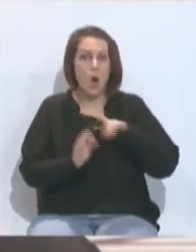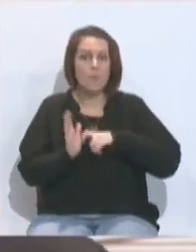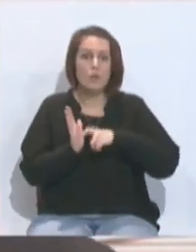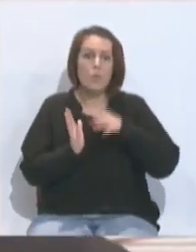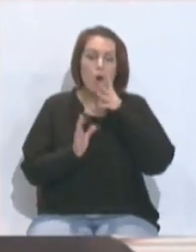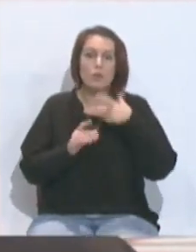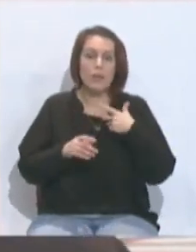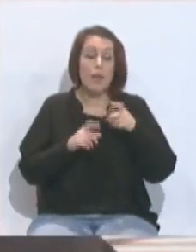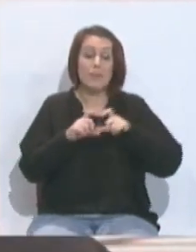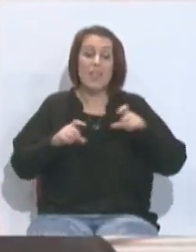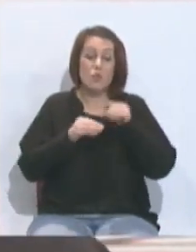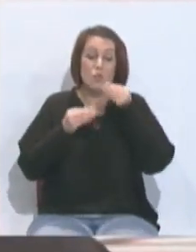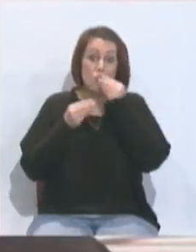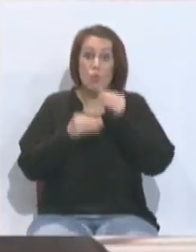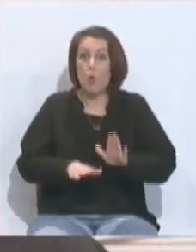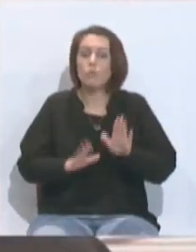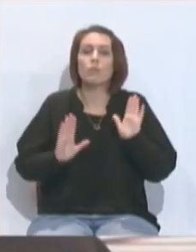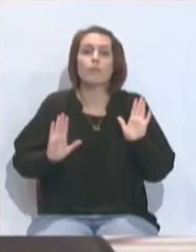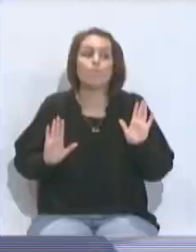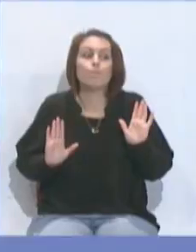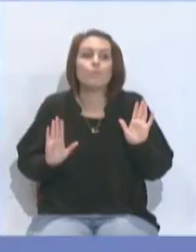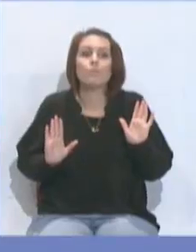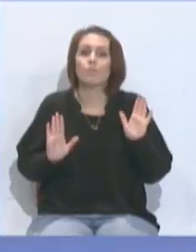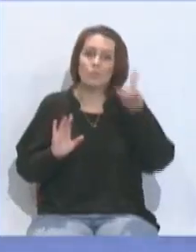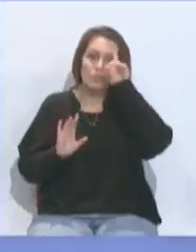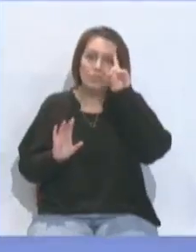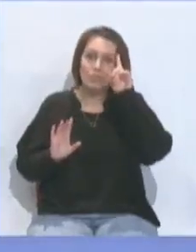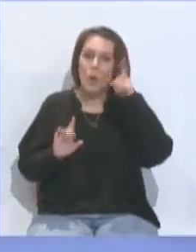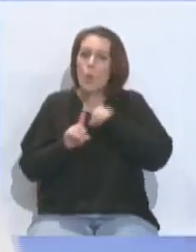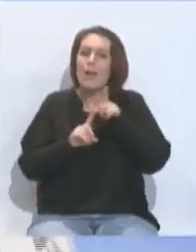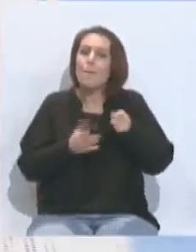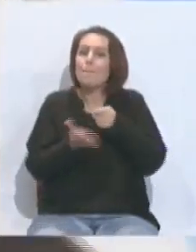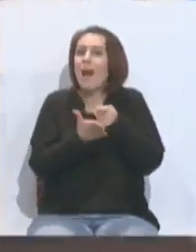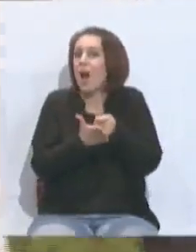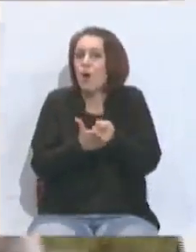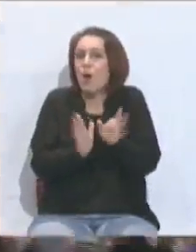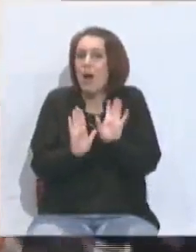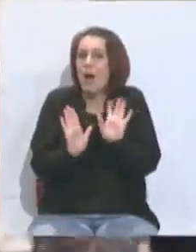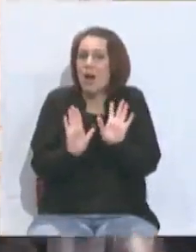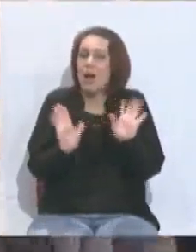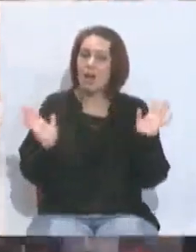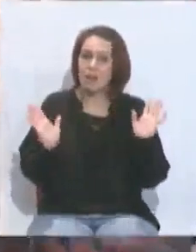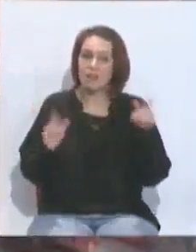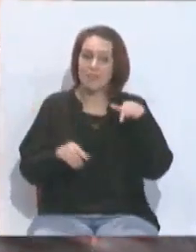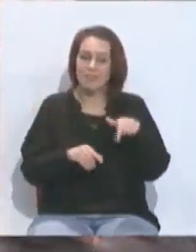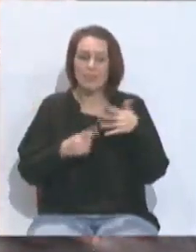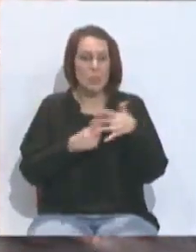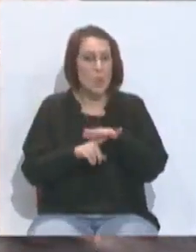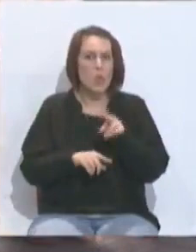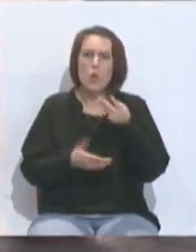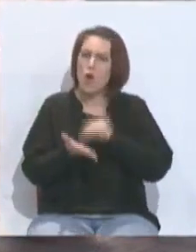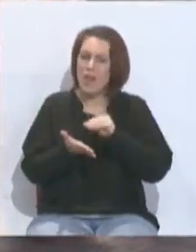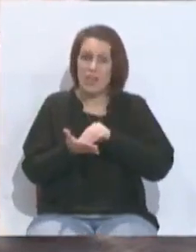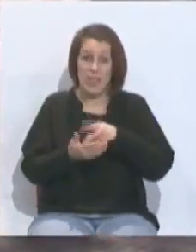empresa de sustitución, pero no se hace cargo de los pagos. se da la circunstancia de que es la segunda vez